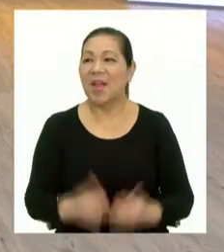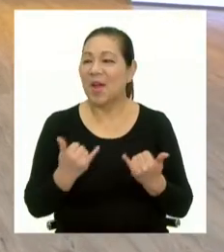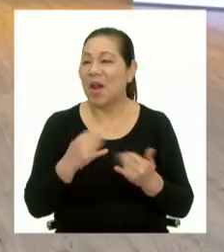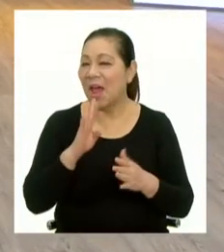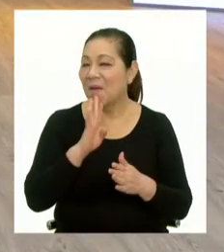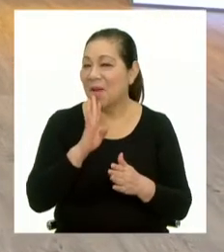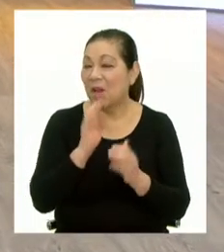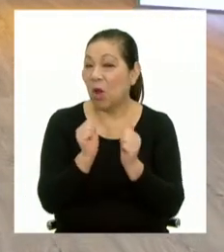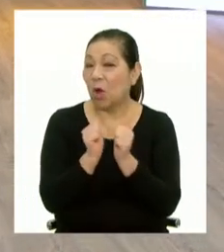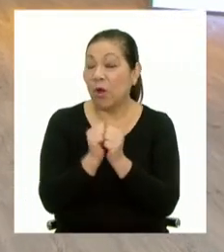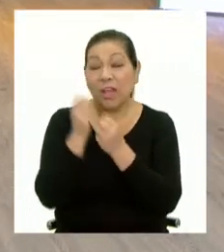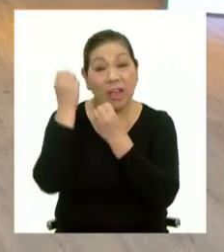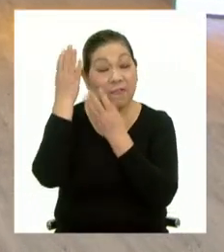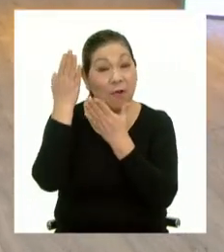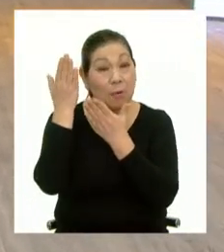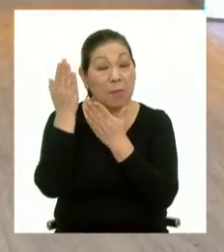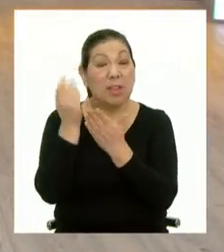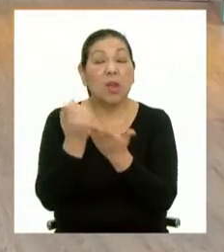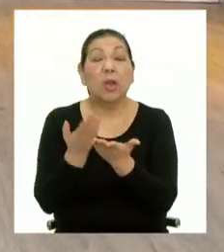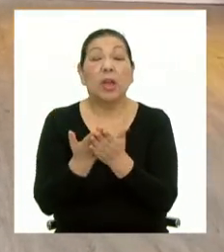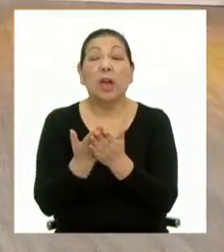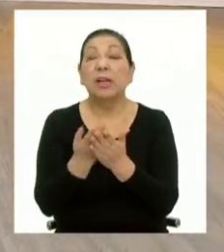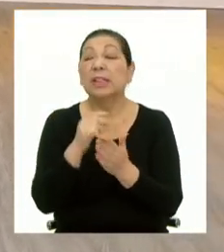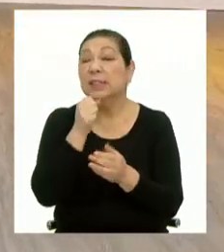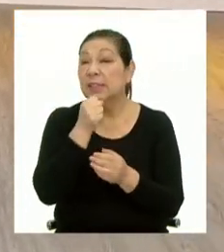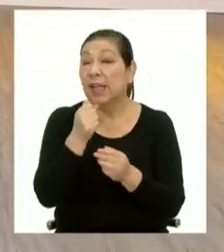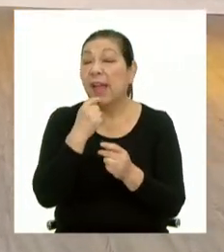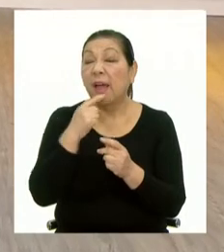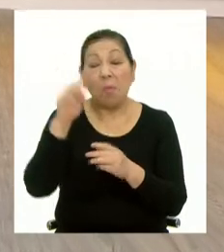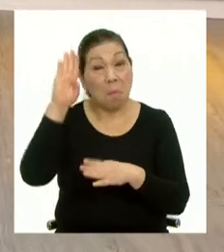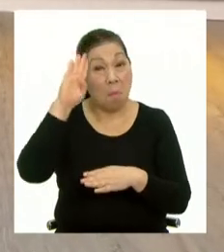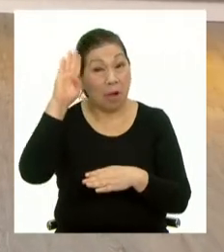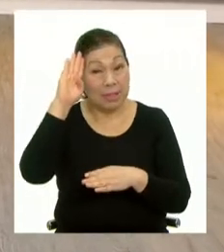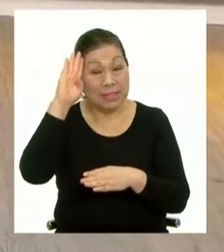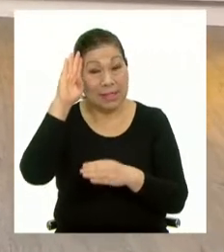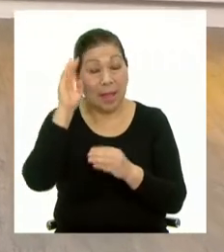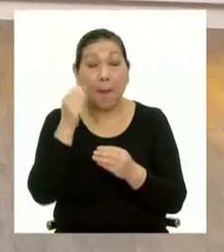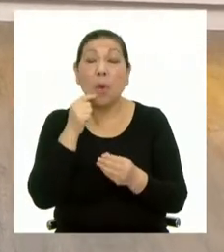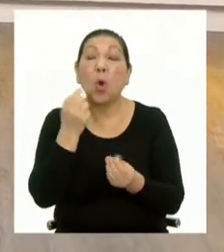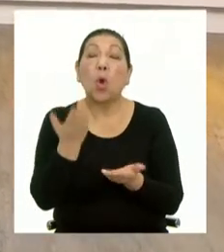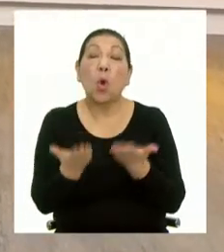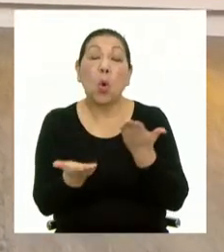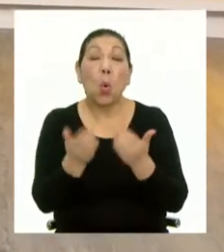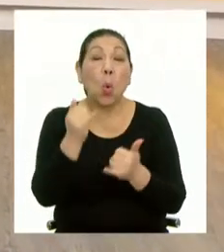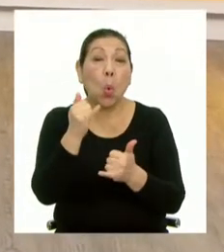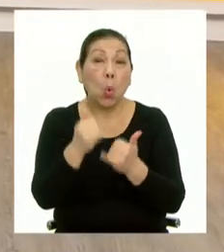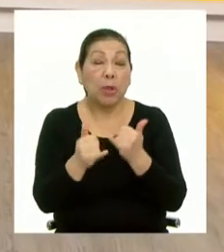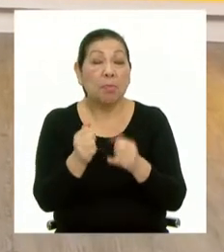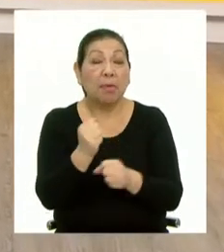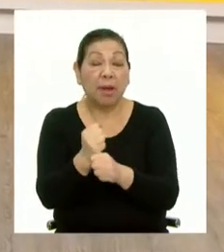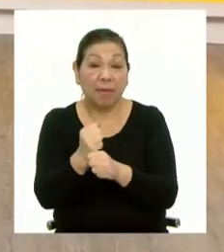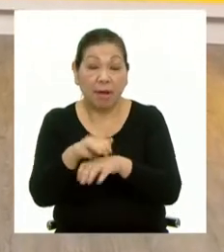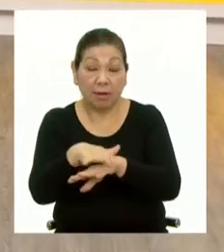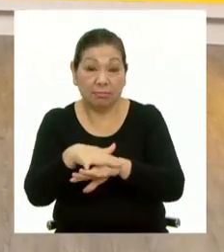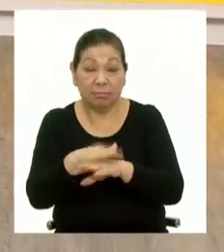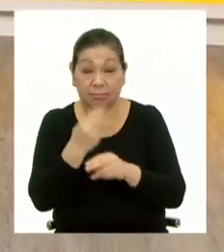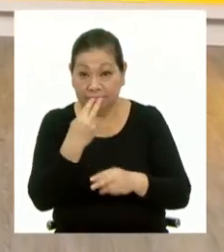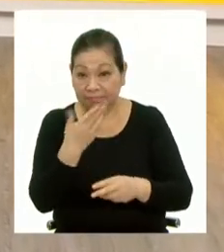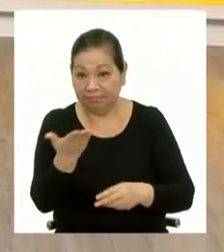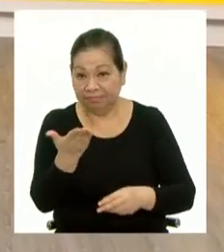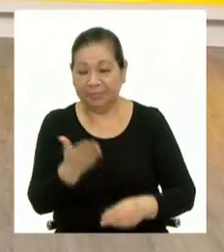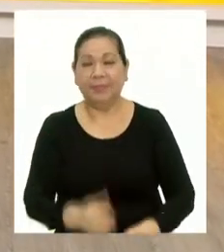Ahora con información en directo, Tiffany Tipiani se encuentra con la policía y nos da el balance de los últimos operativos realizados. Adelante,